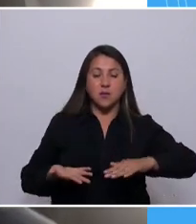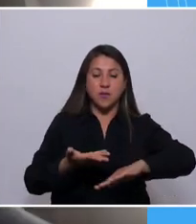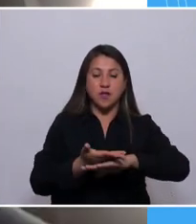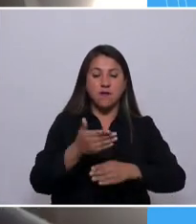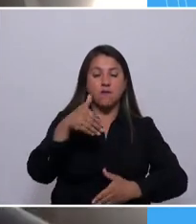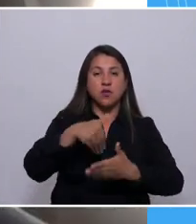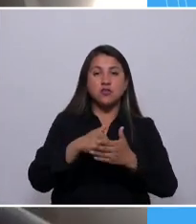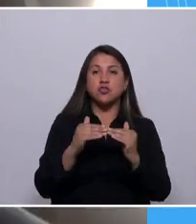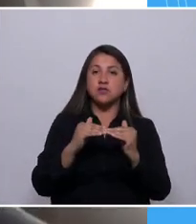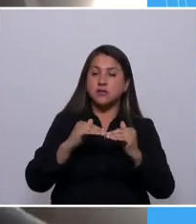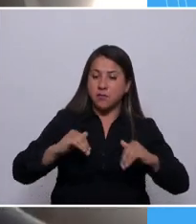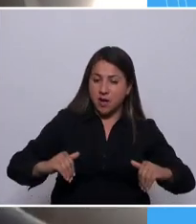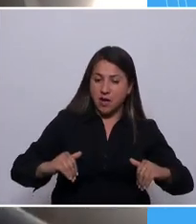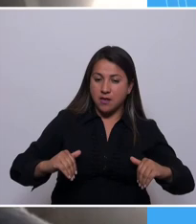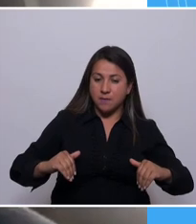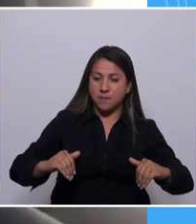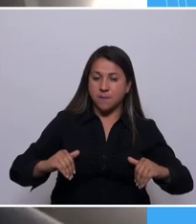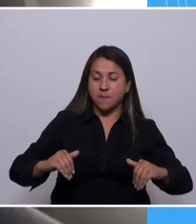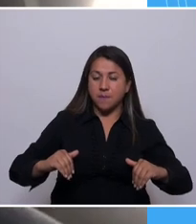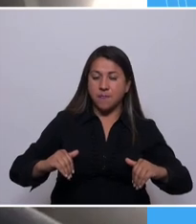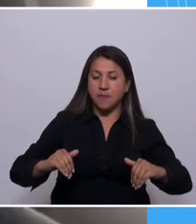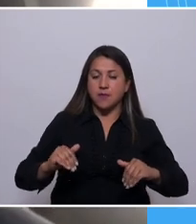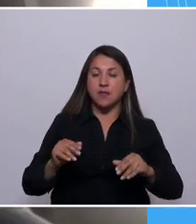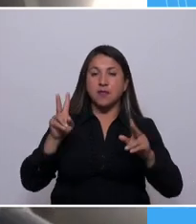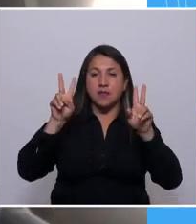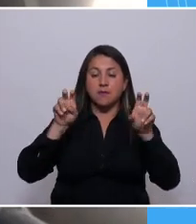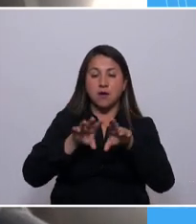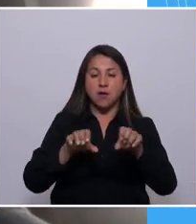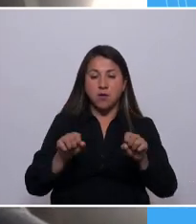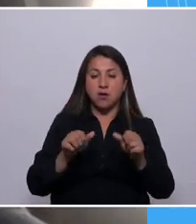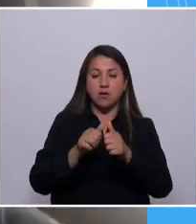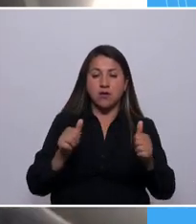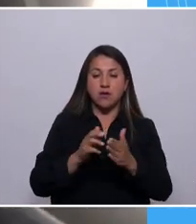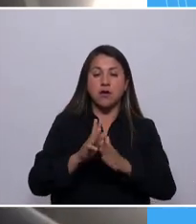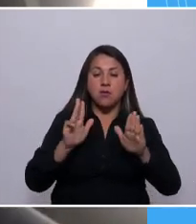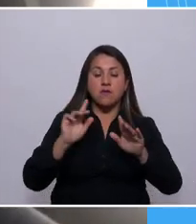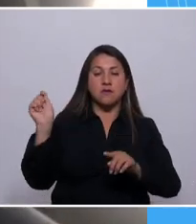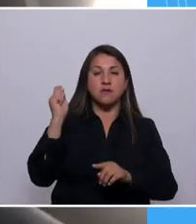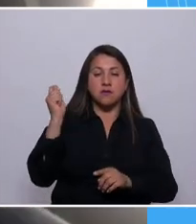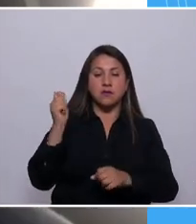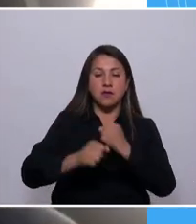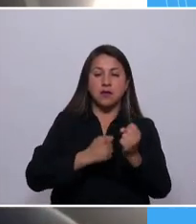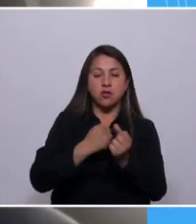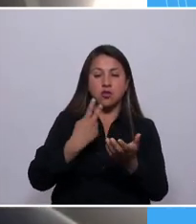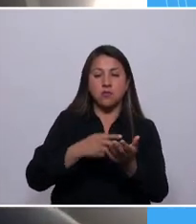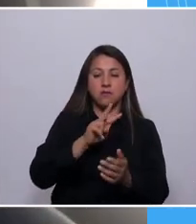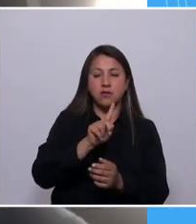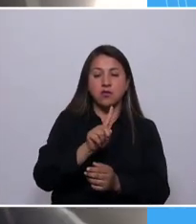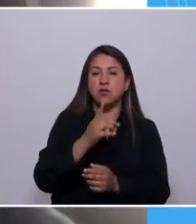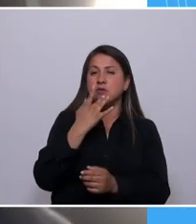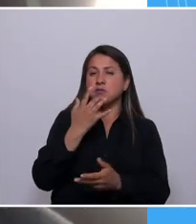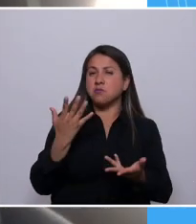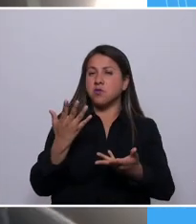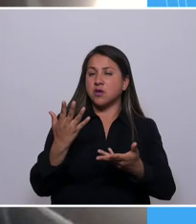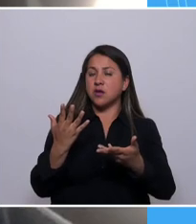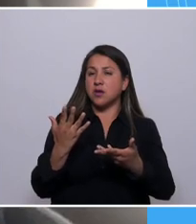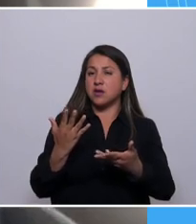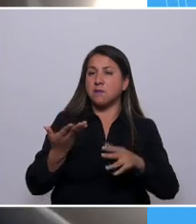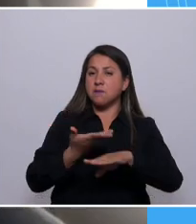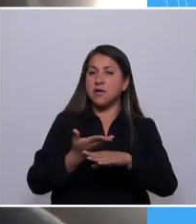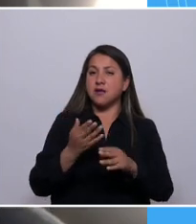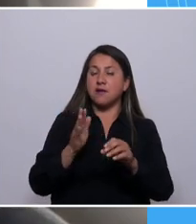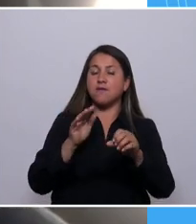votación separada al tenor del acuerdo de la mesa de 9 de septiembre del año 2021? ¿Cuál es la interpretación que se le hace en el efecto